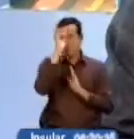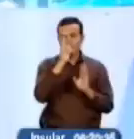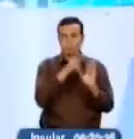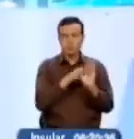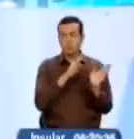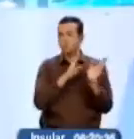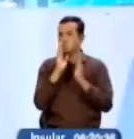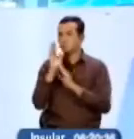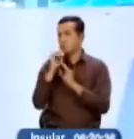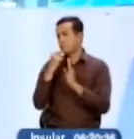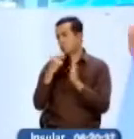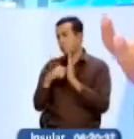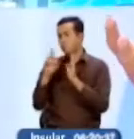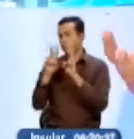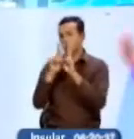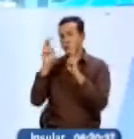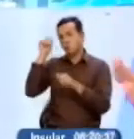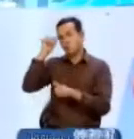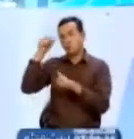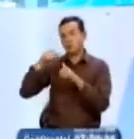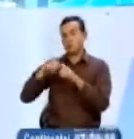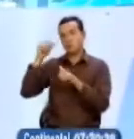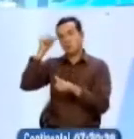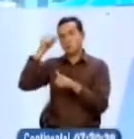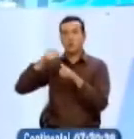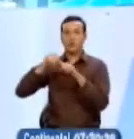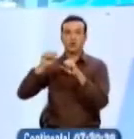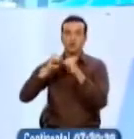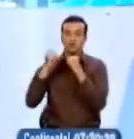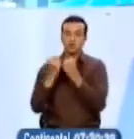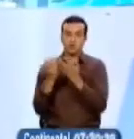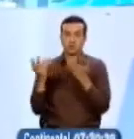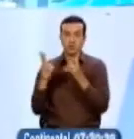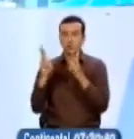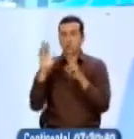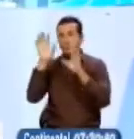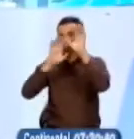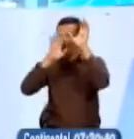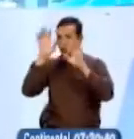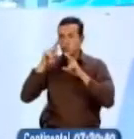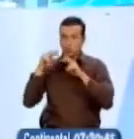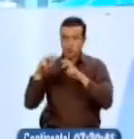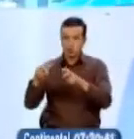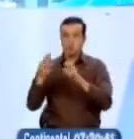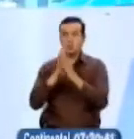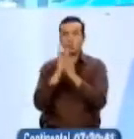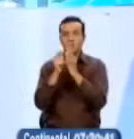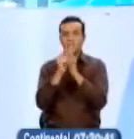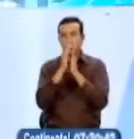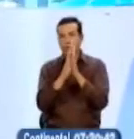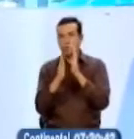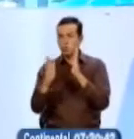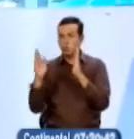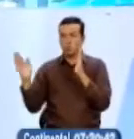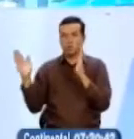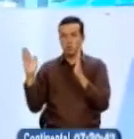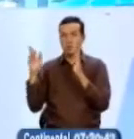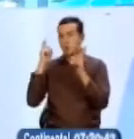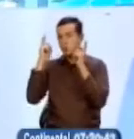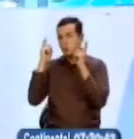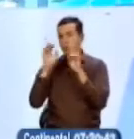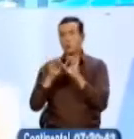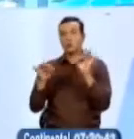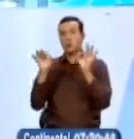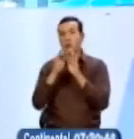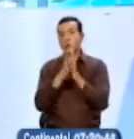importante por ejemplo en lo que es la memoria la memoria social manejo de museos archivos bibliotecas es importante se